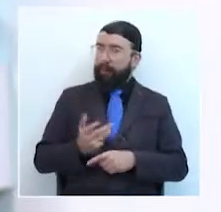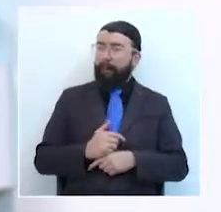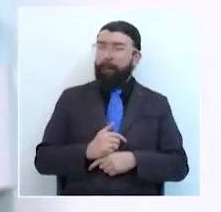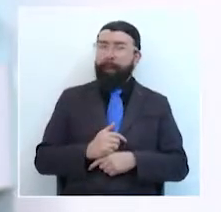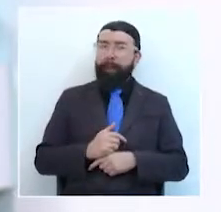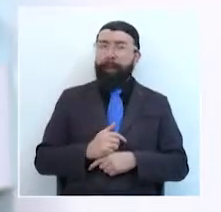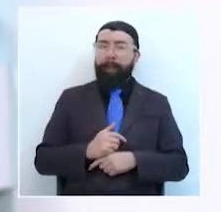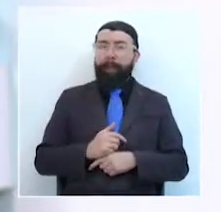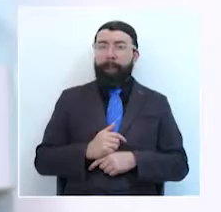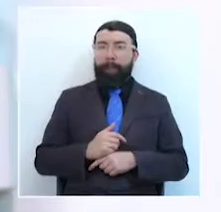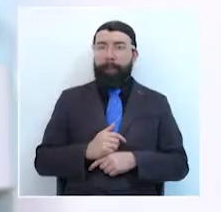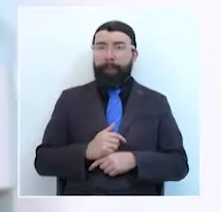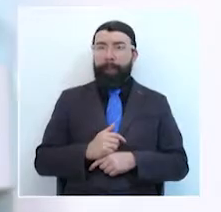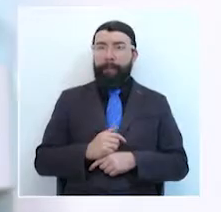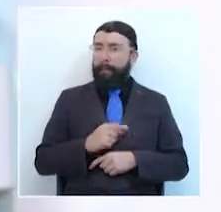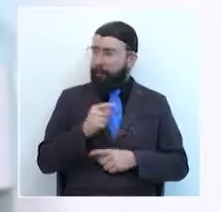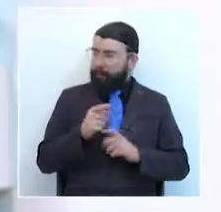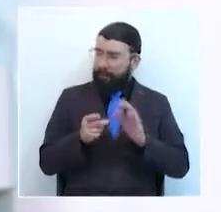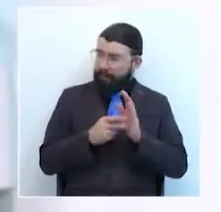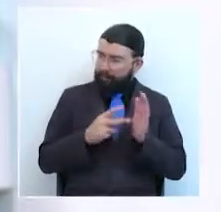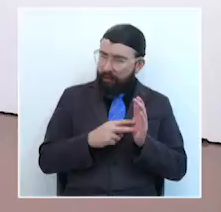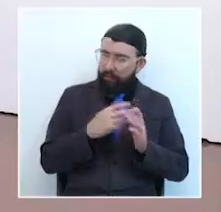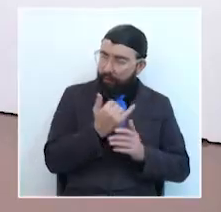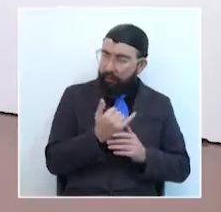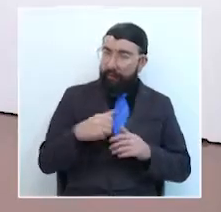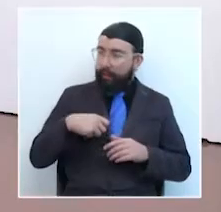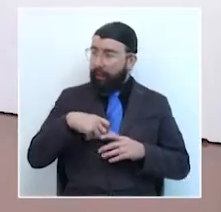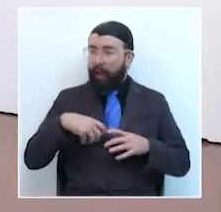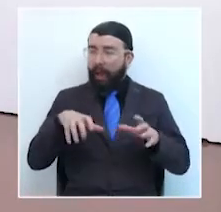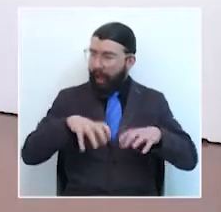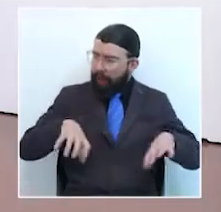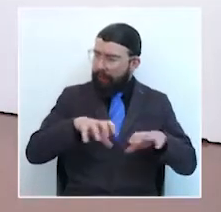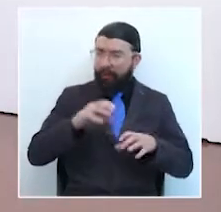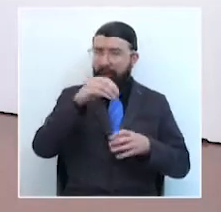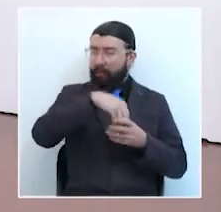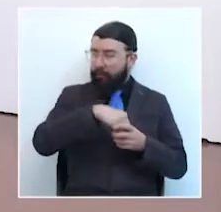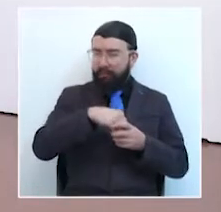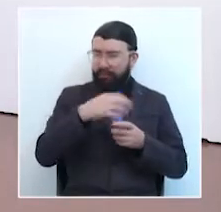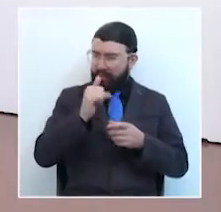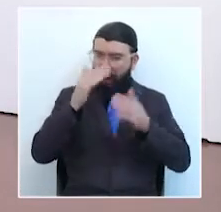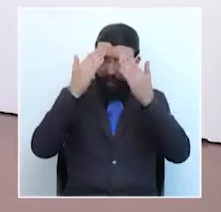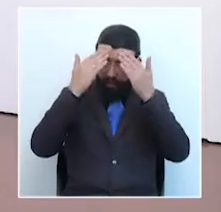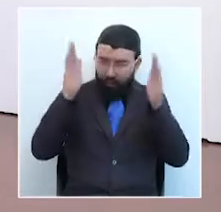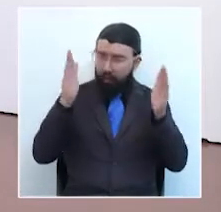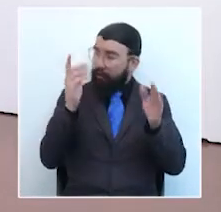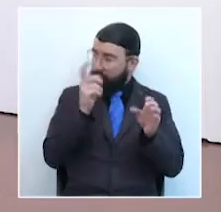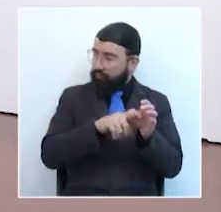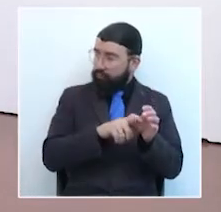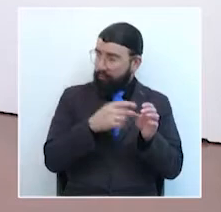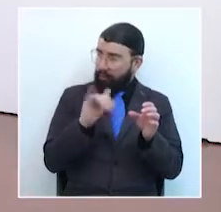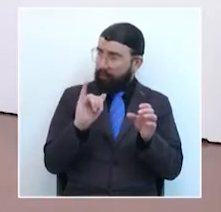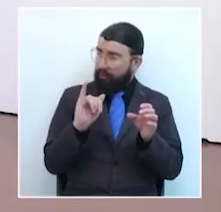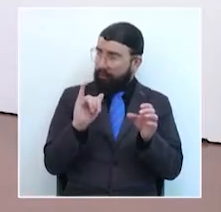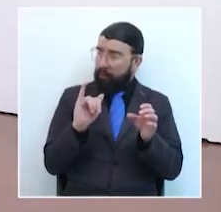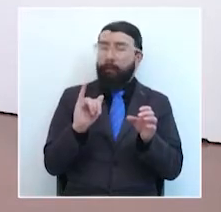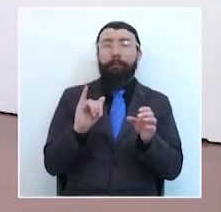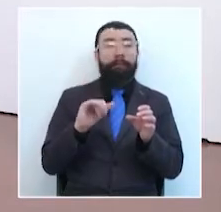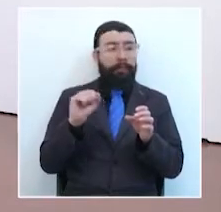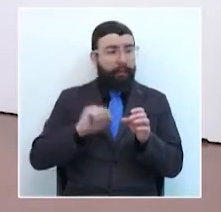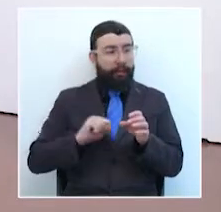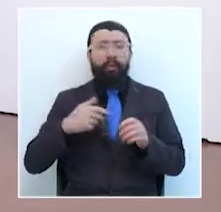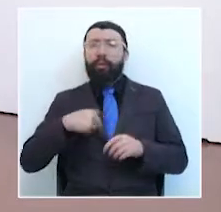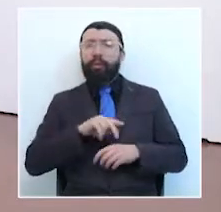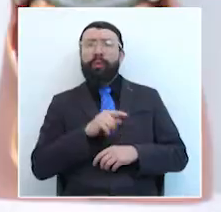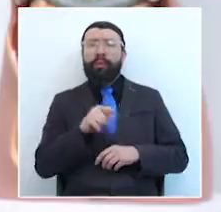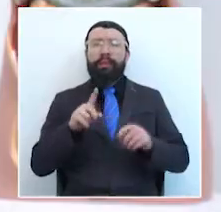tienen y actividades de mindfulness abiertas al público si nosotros también manejamos el tema